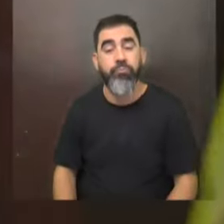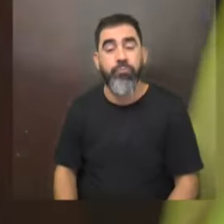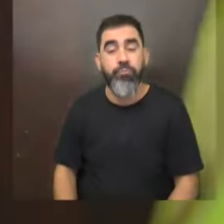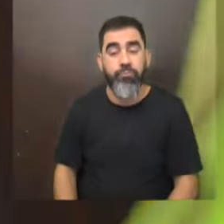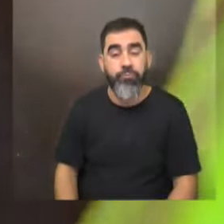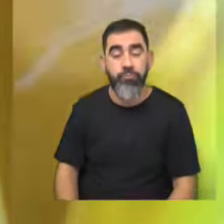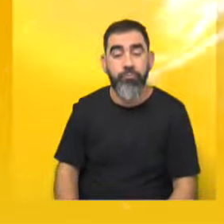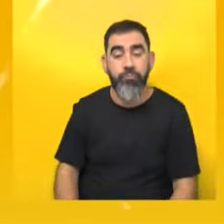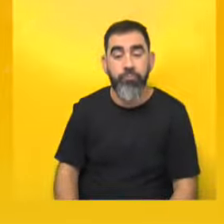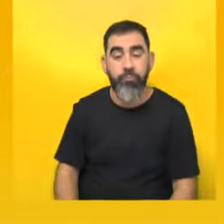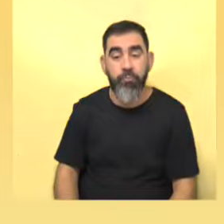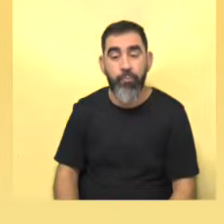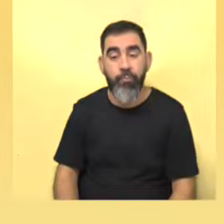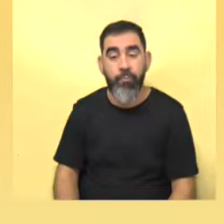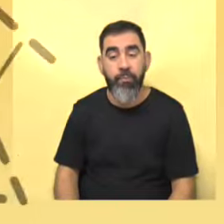cicatrices?